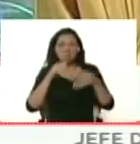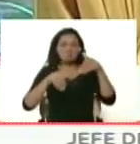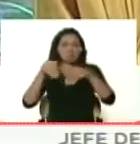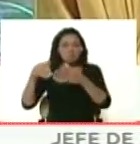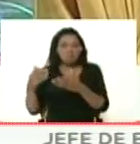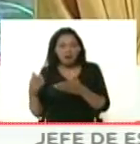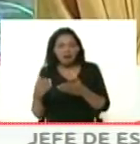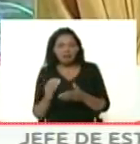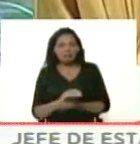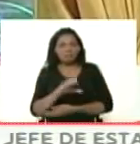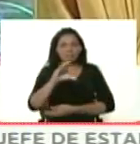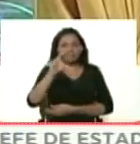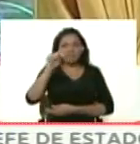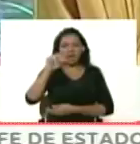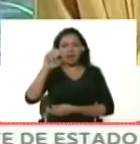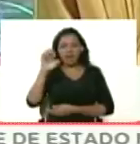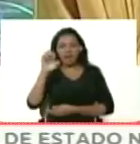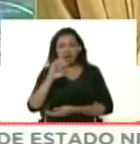CNE.